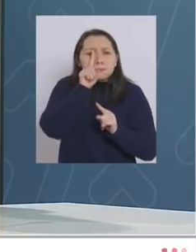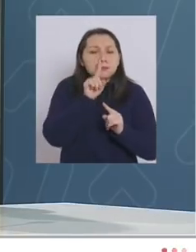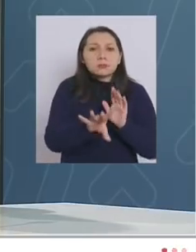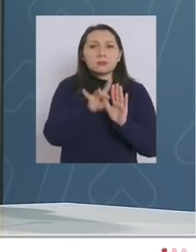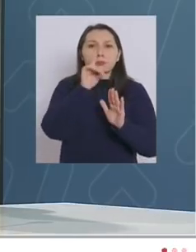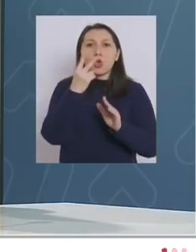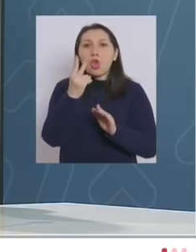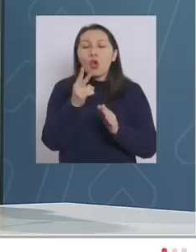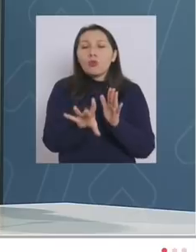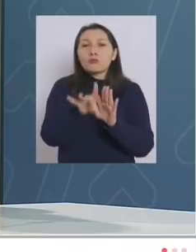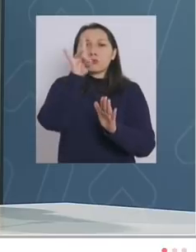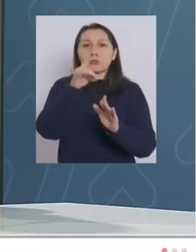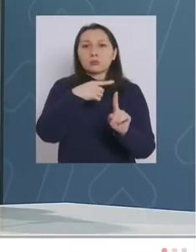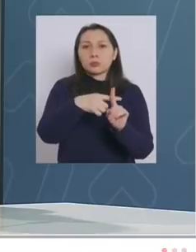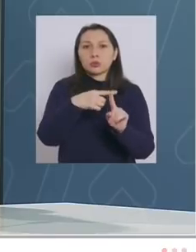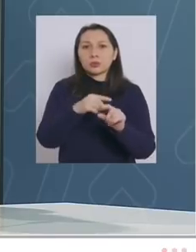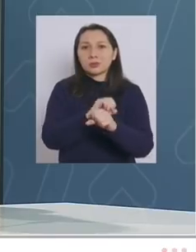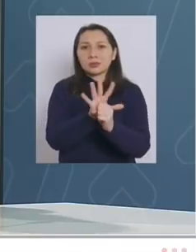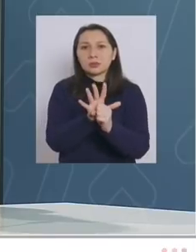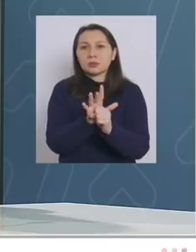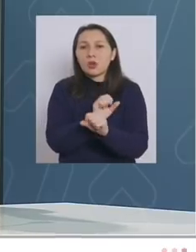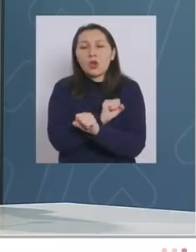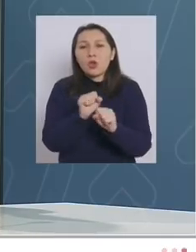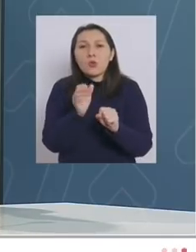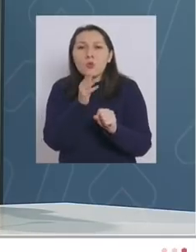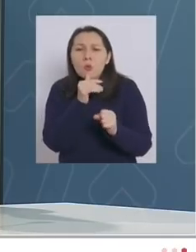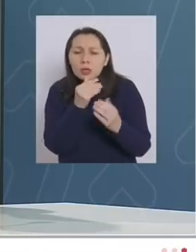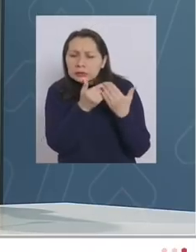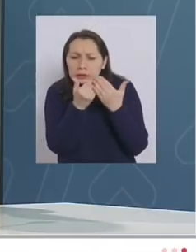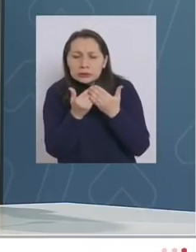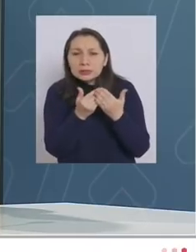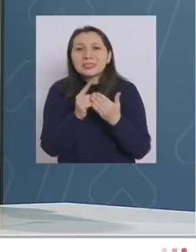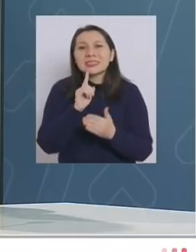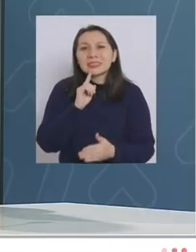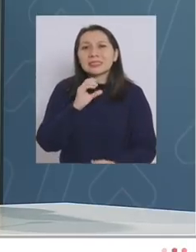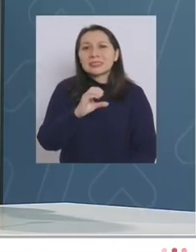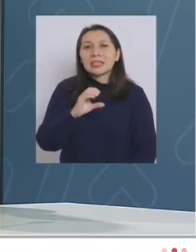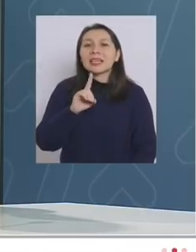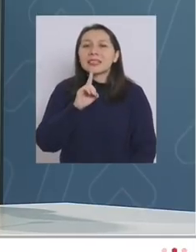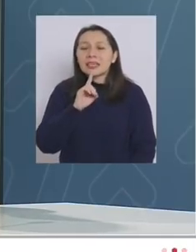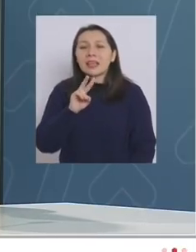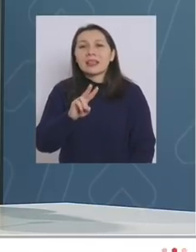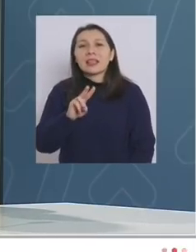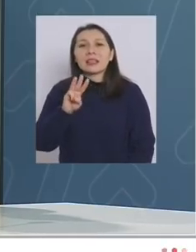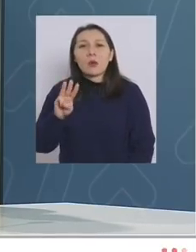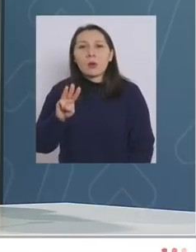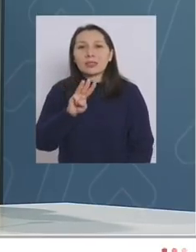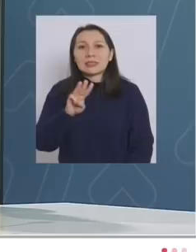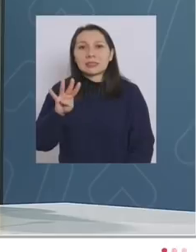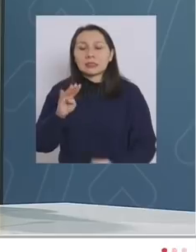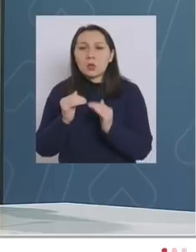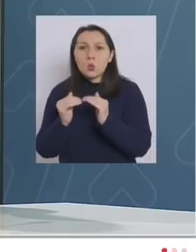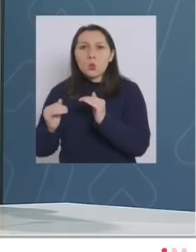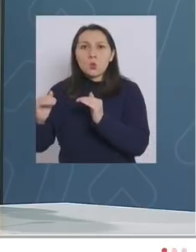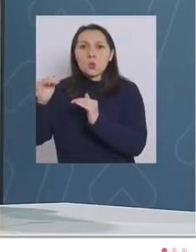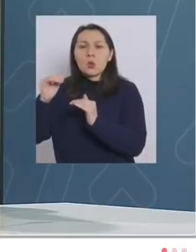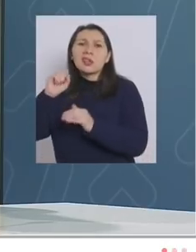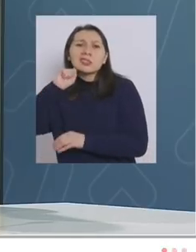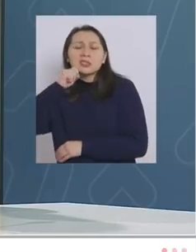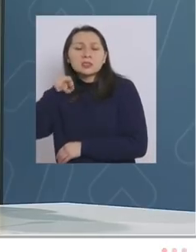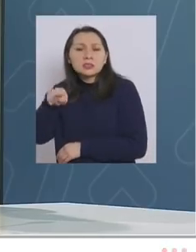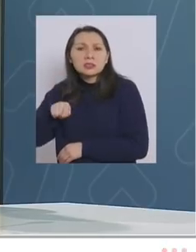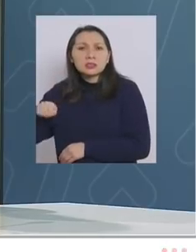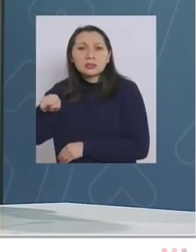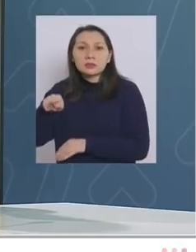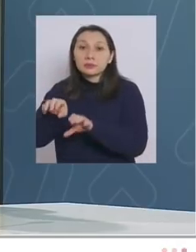positivas, los cuales no lograban amplificar porque tenían CT de 34 y 33, lo cual es muy alto. Eso